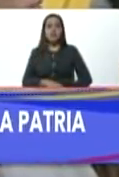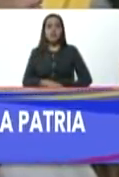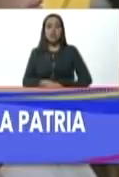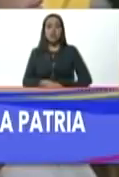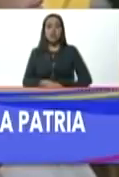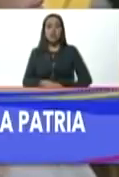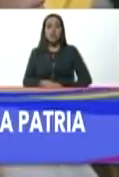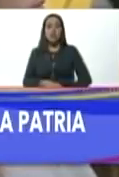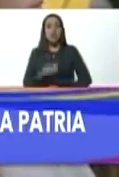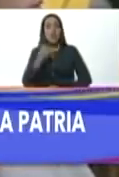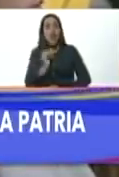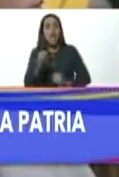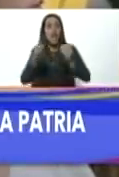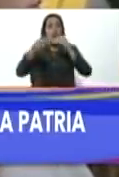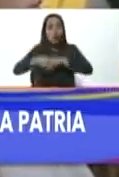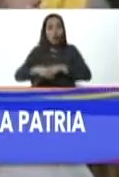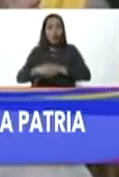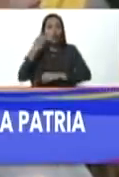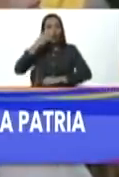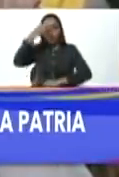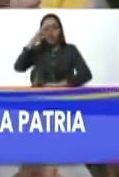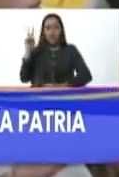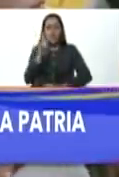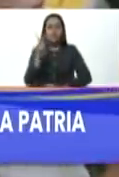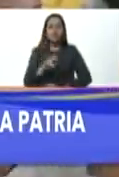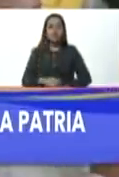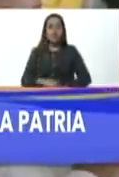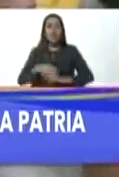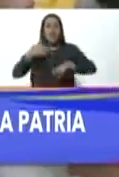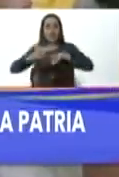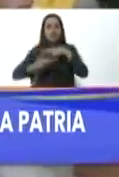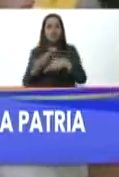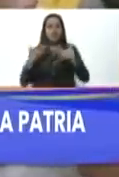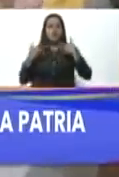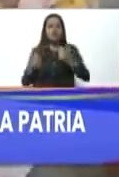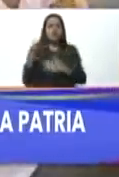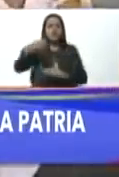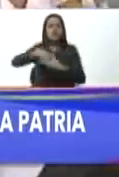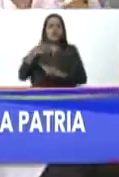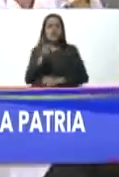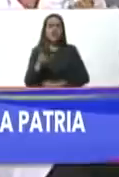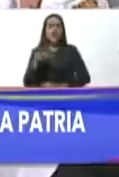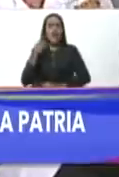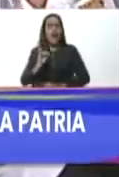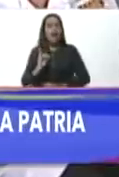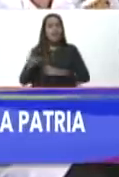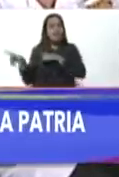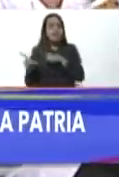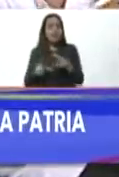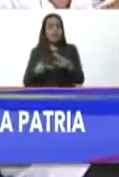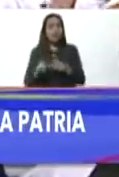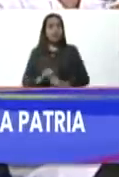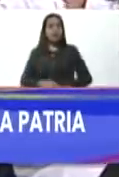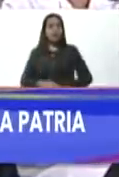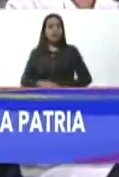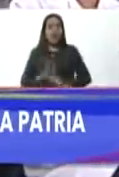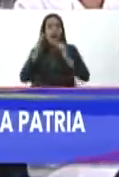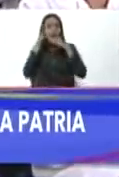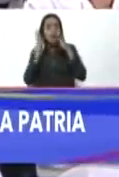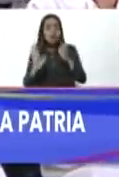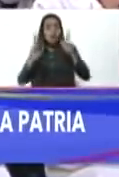convenio Cuba-Venezuela, a la revolución en salud en Venezuela. Estamos blindándonos para atender este